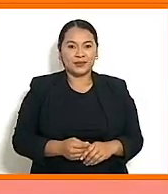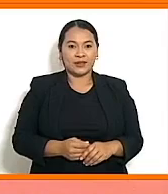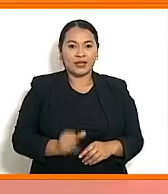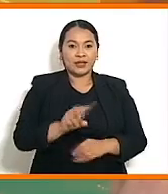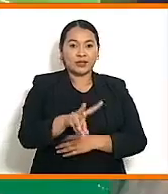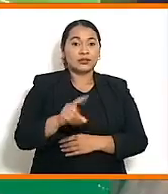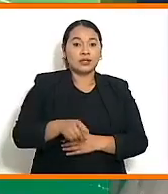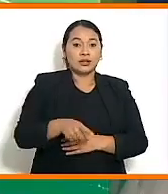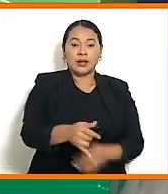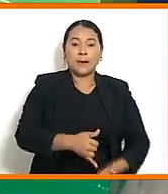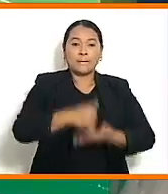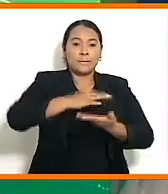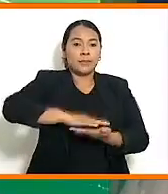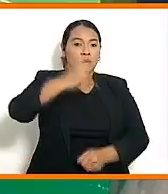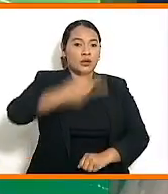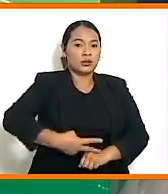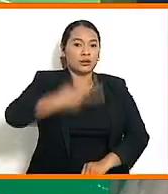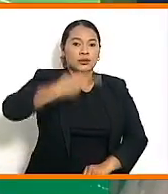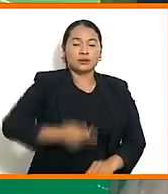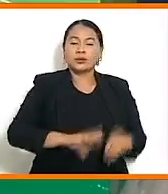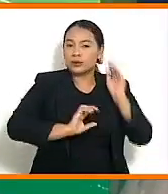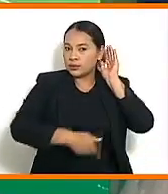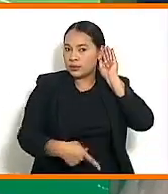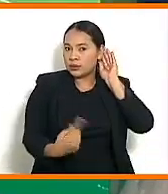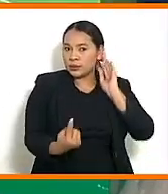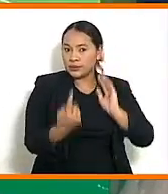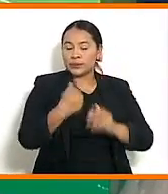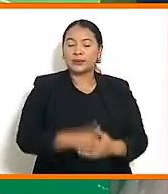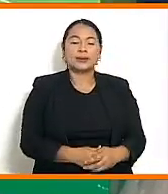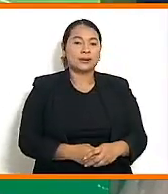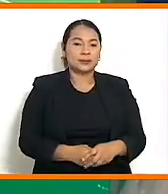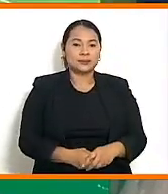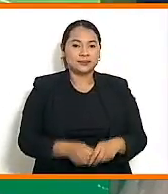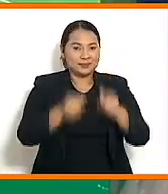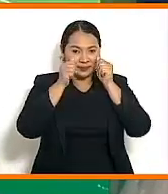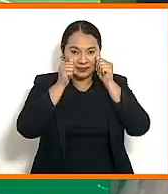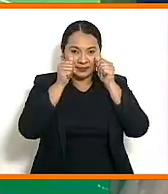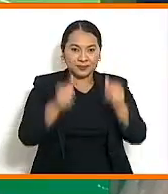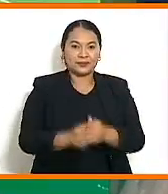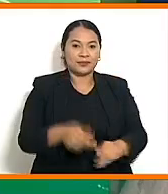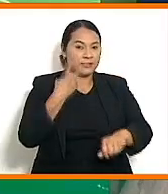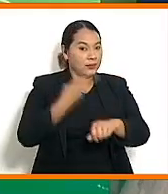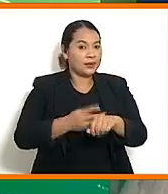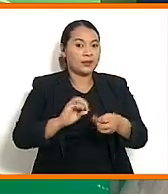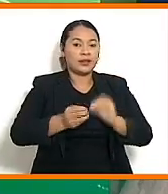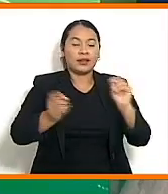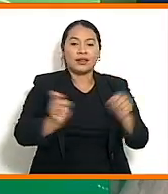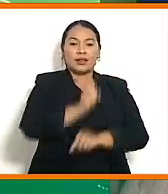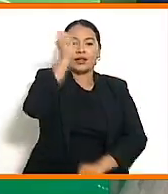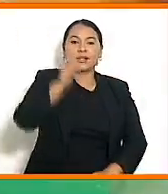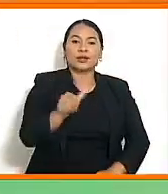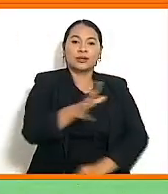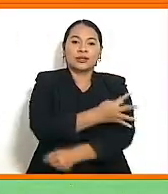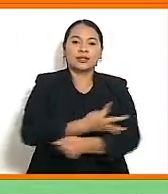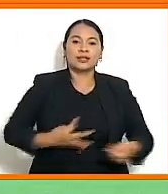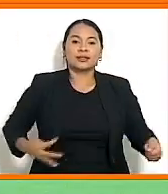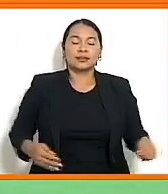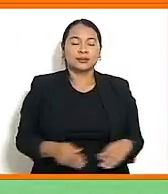2X. Tu premio en Diaria se multiplica por 2. Y si sos jugador para más 1, atento porque el número seleccionado para esta tarde